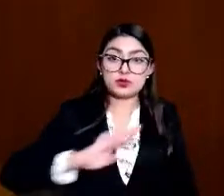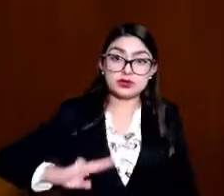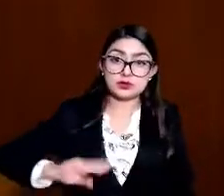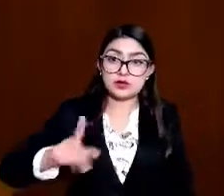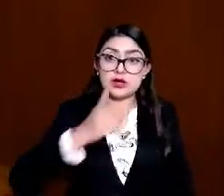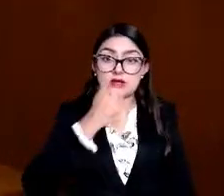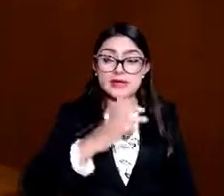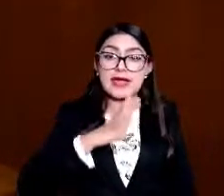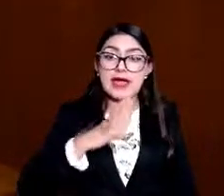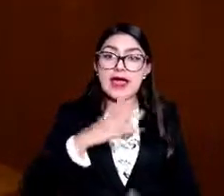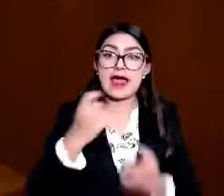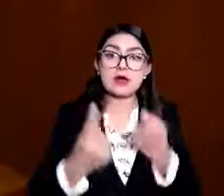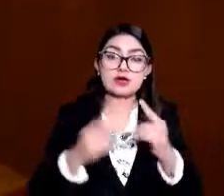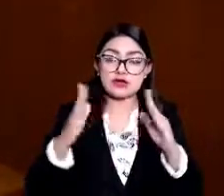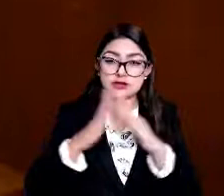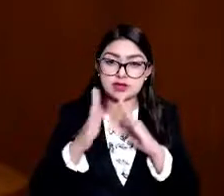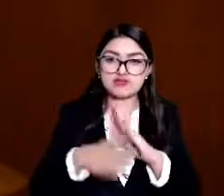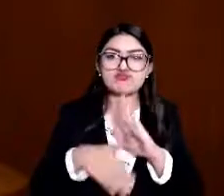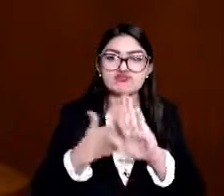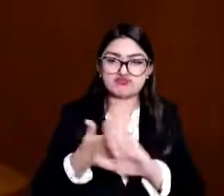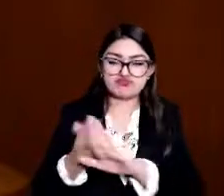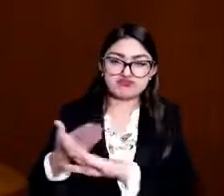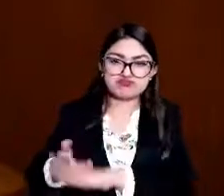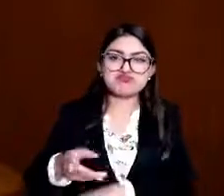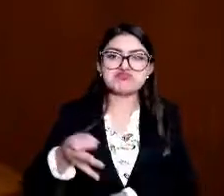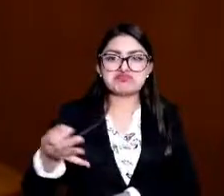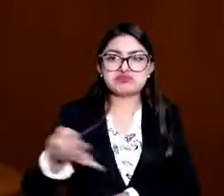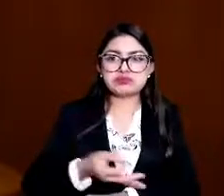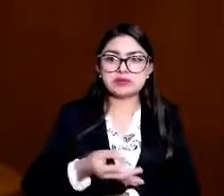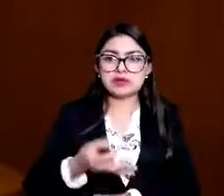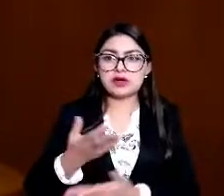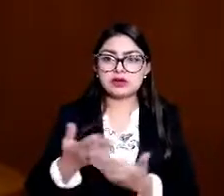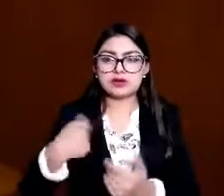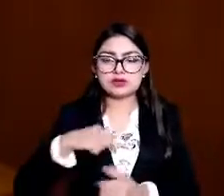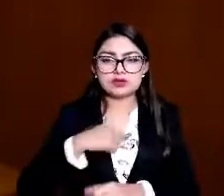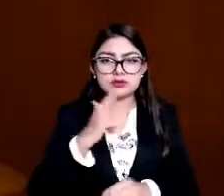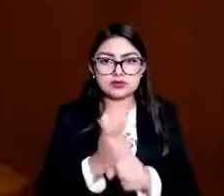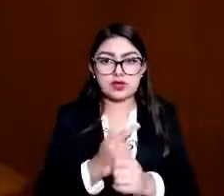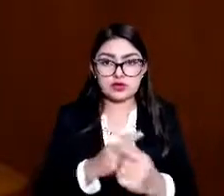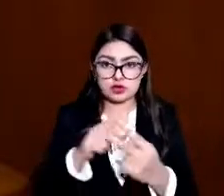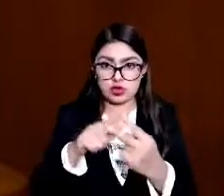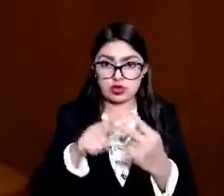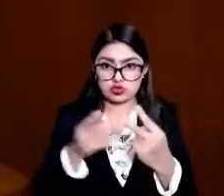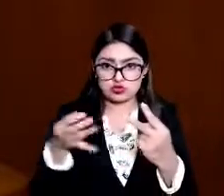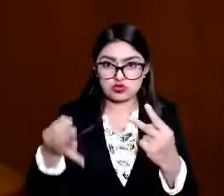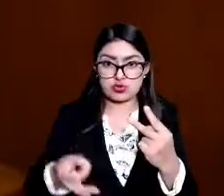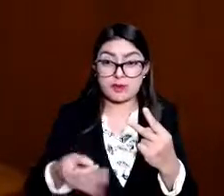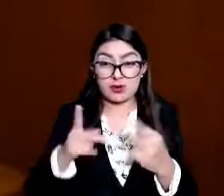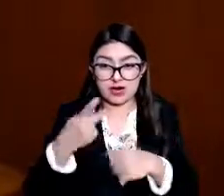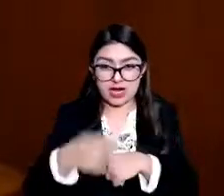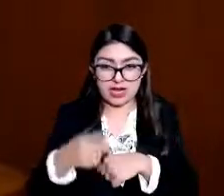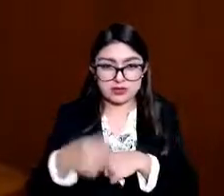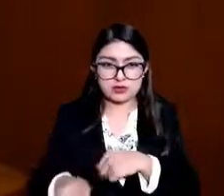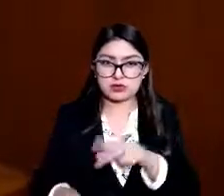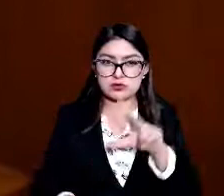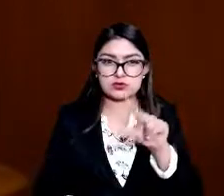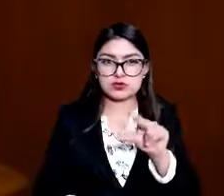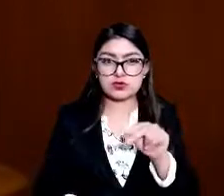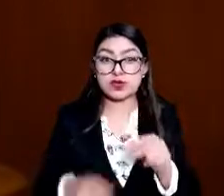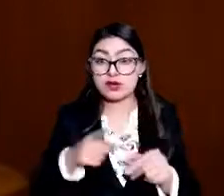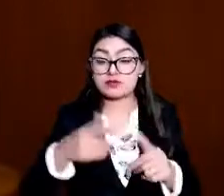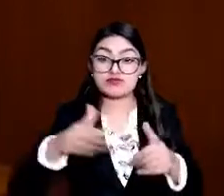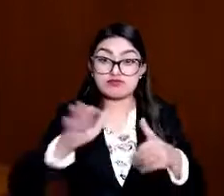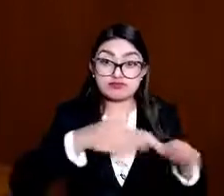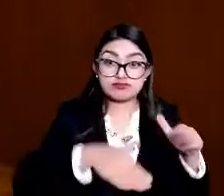algunos domicilios. Hasta el momento hemos detectado 2, pero en realidad no de riesgo que tengan que evacuar, ya que